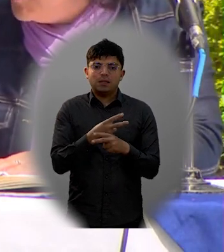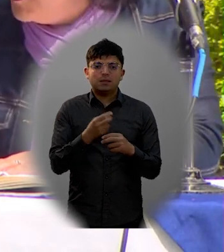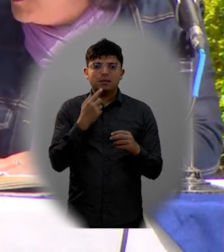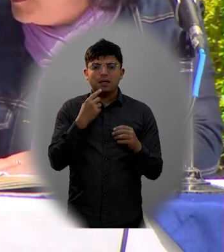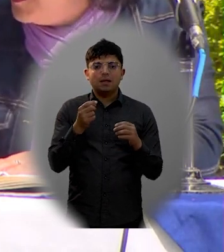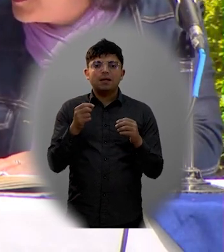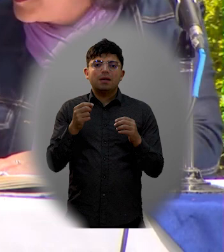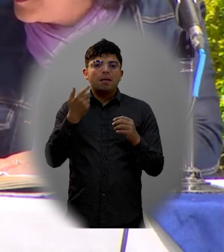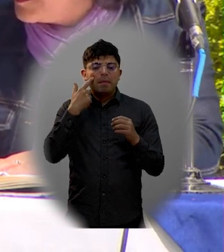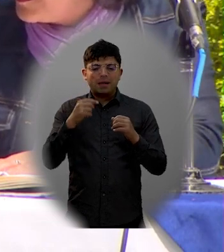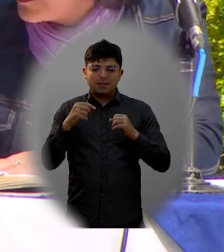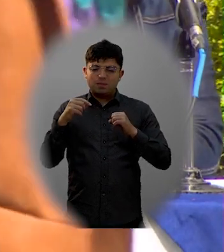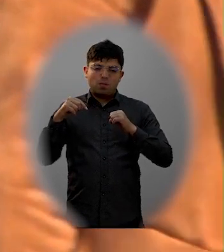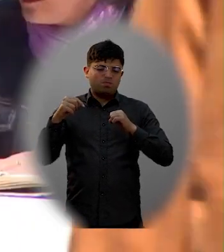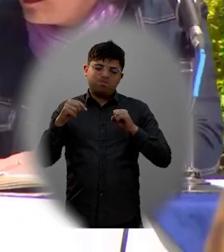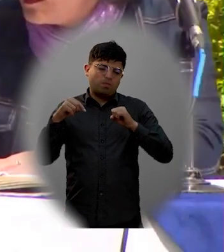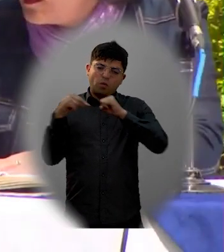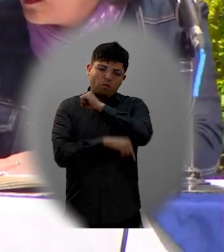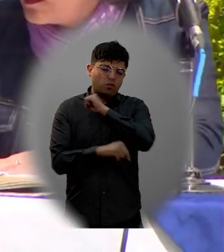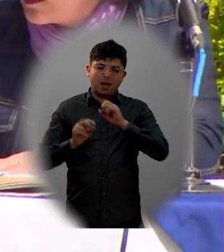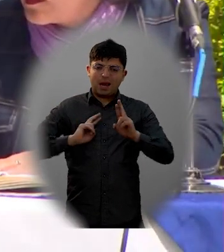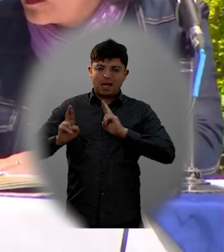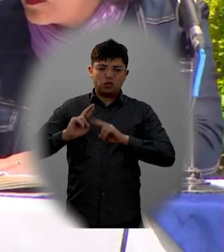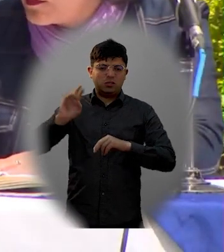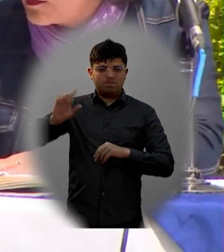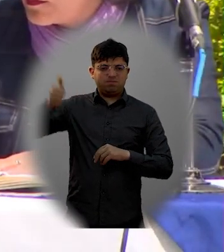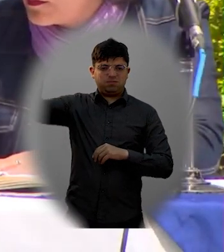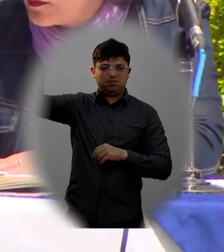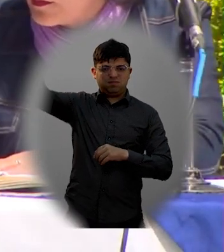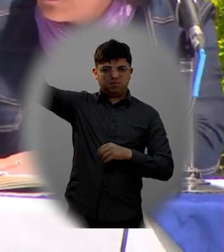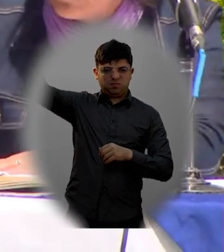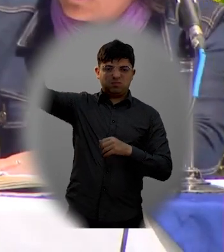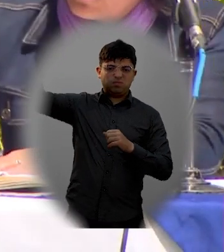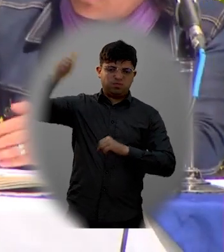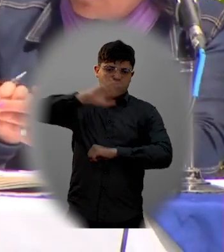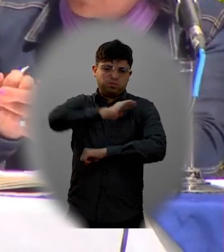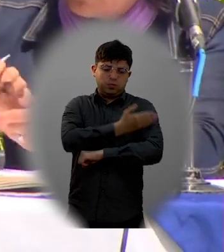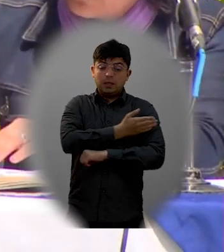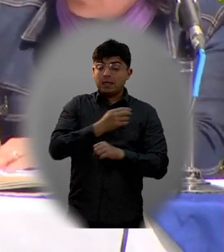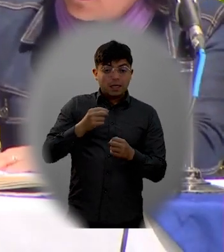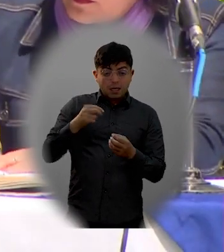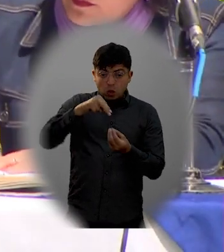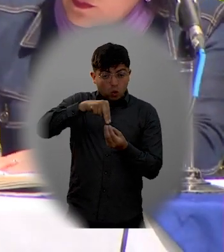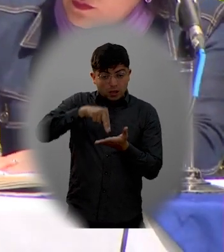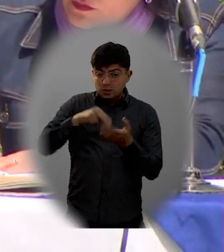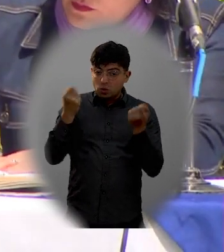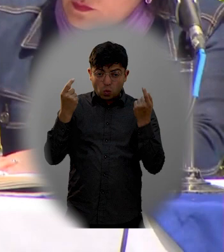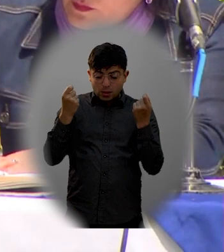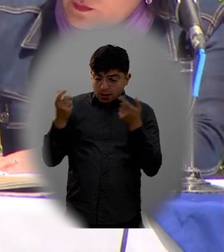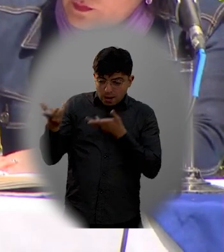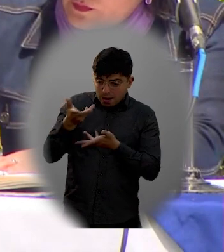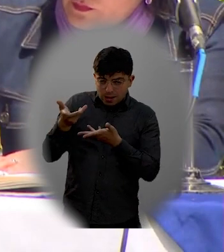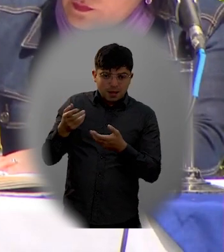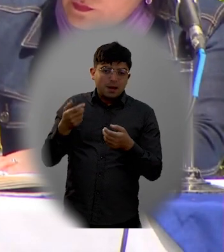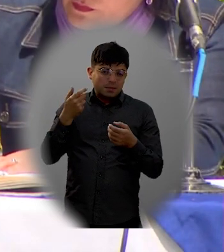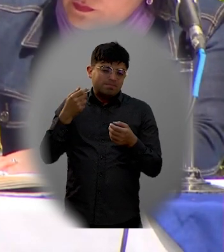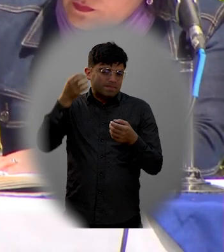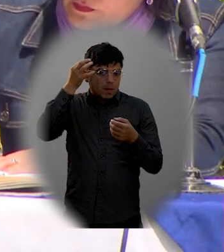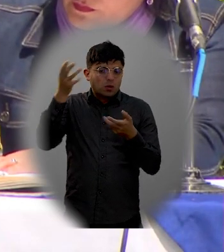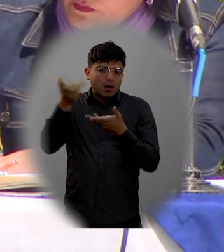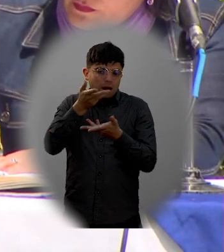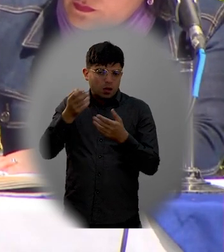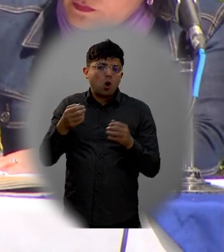profundas relaciones de poder. Si esas relaciones de poder no se entienden en el contexto de esas conversaciones en sí mismas pueden